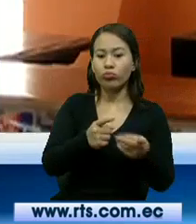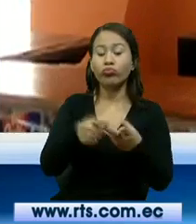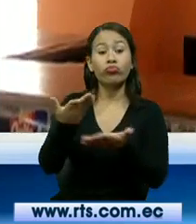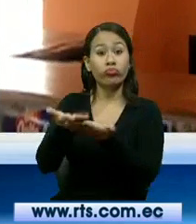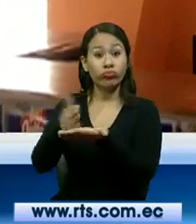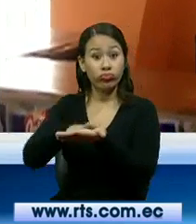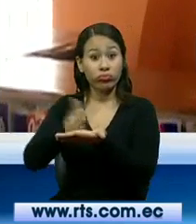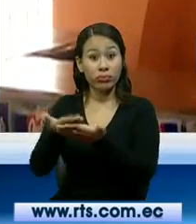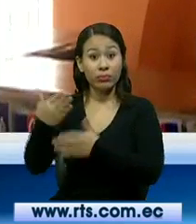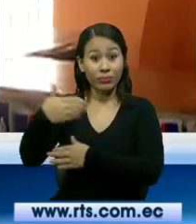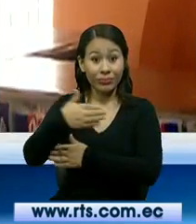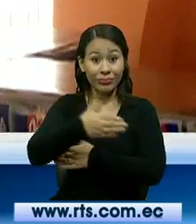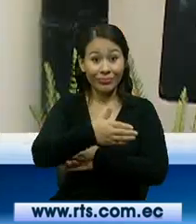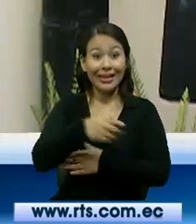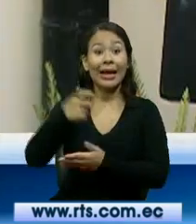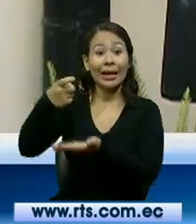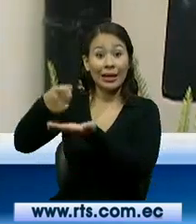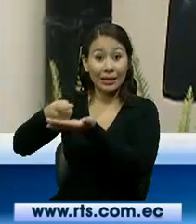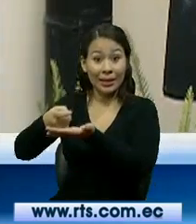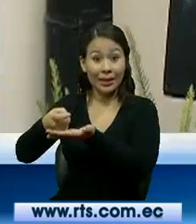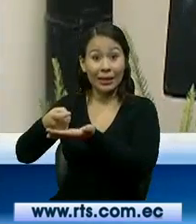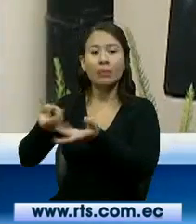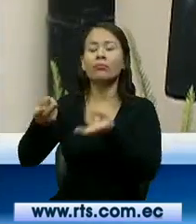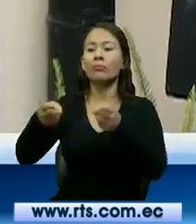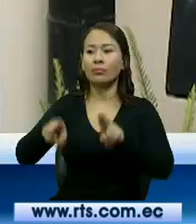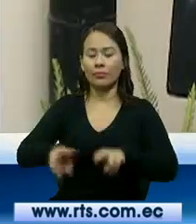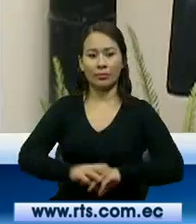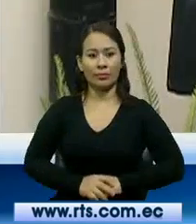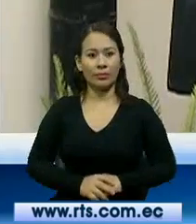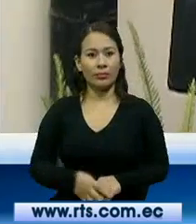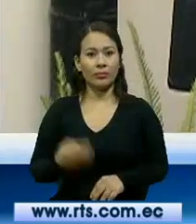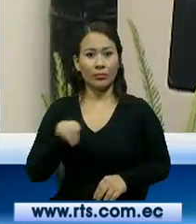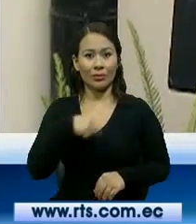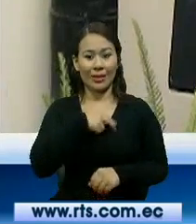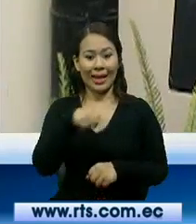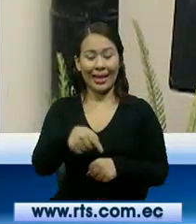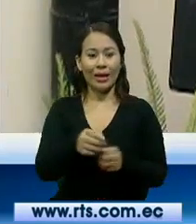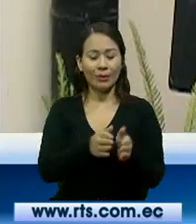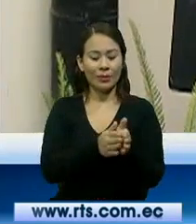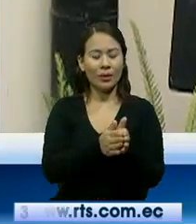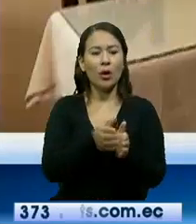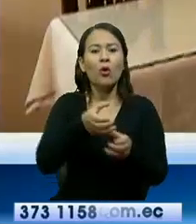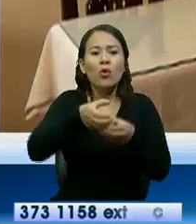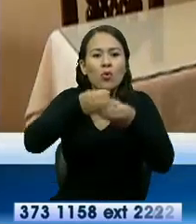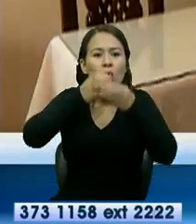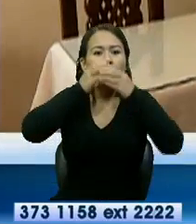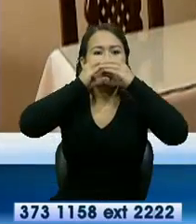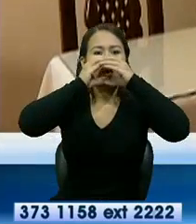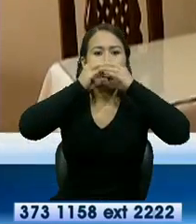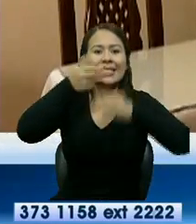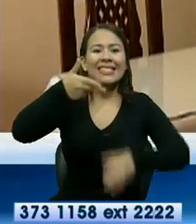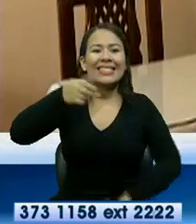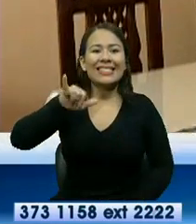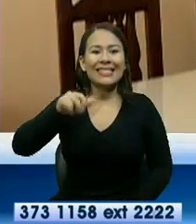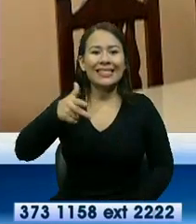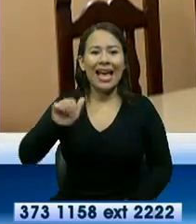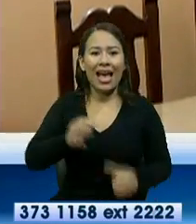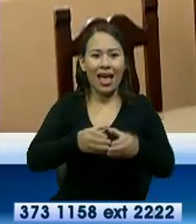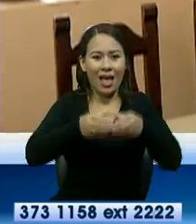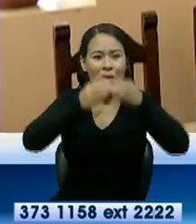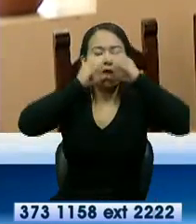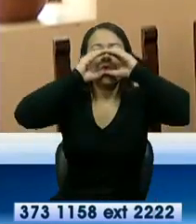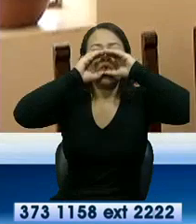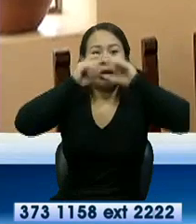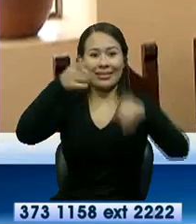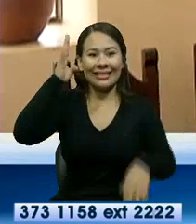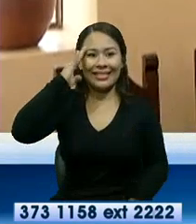corbina camarones también hacemos la la chicha de jora que es en base al maíz que usted